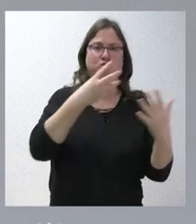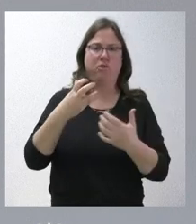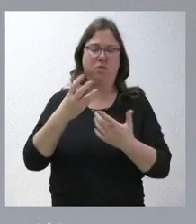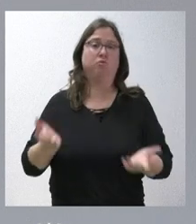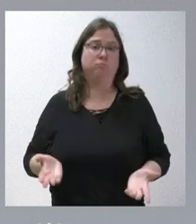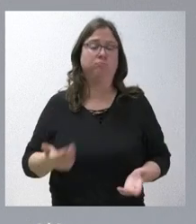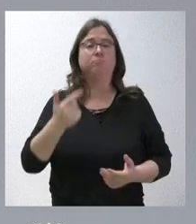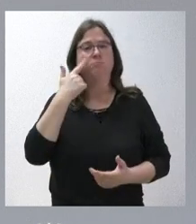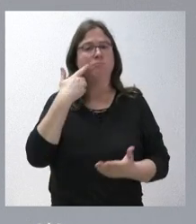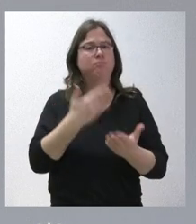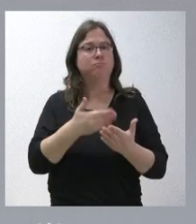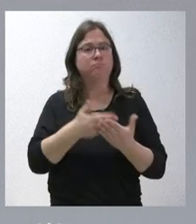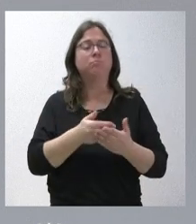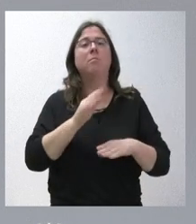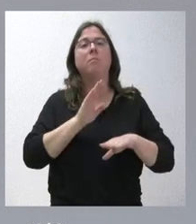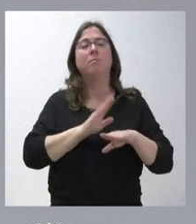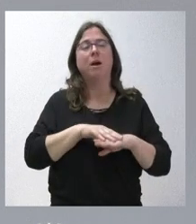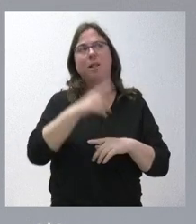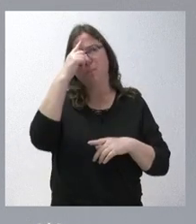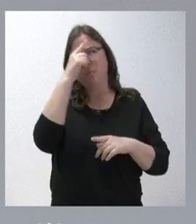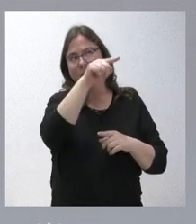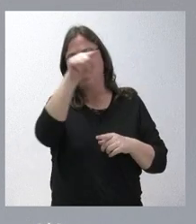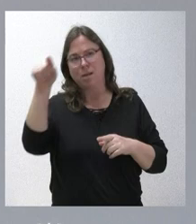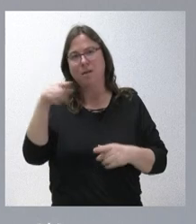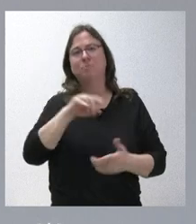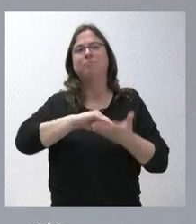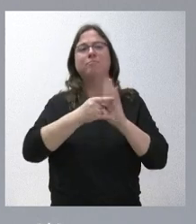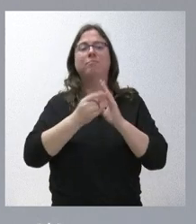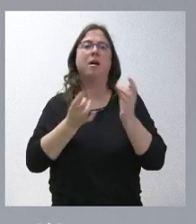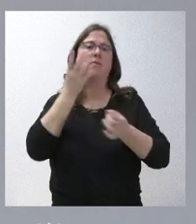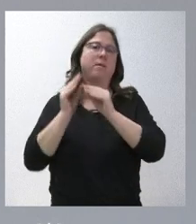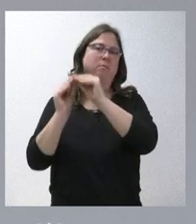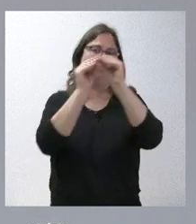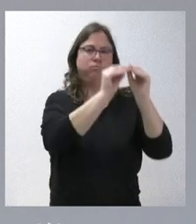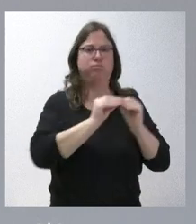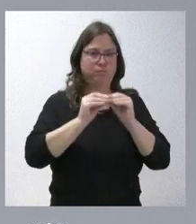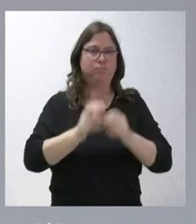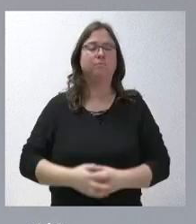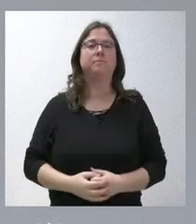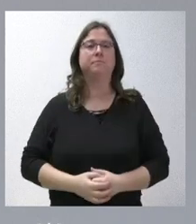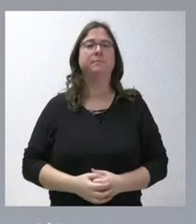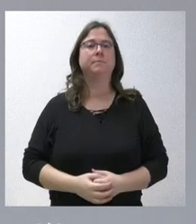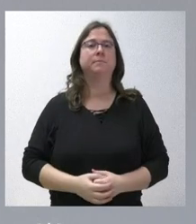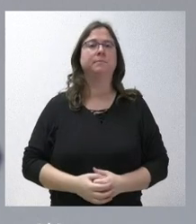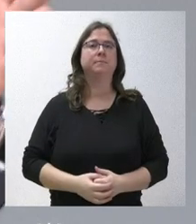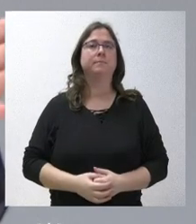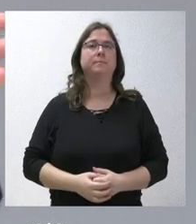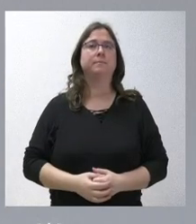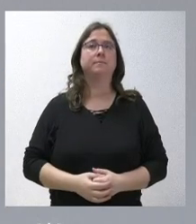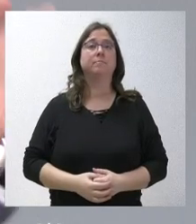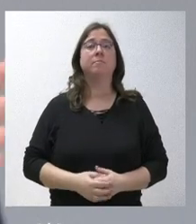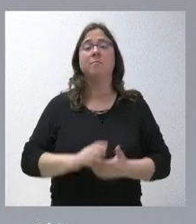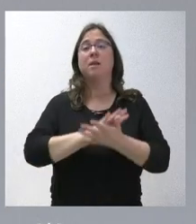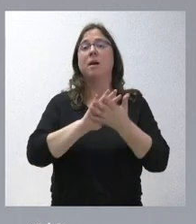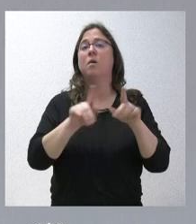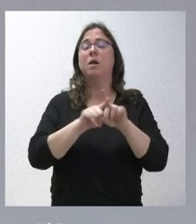tenerlas en cuenta a la hora de a la hora de plantear el conjunto el conjunto de acciones eh le hablo también de